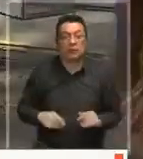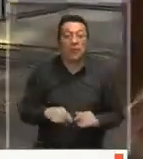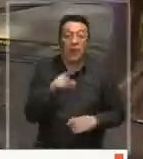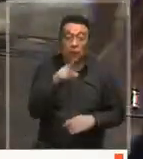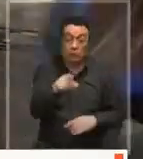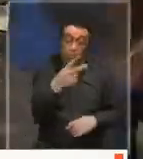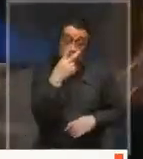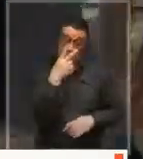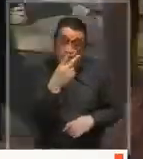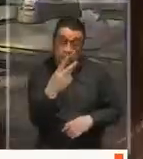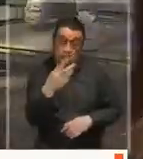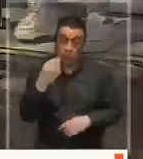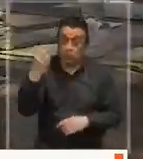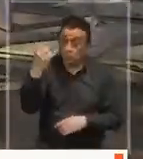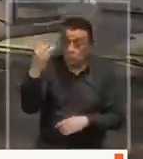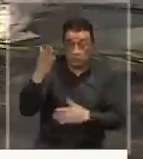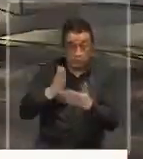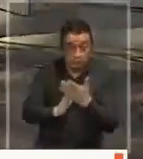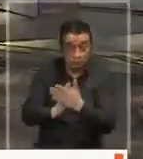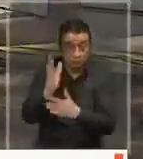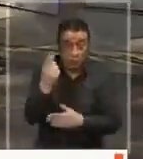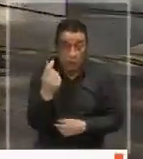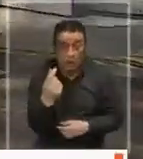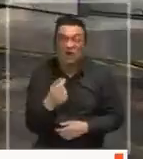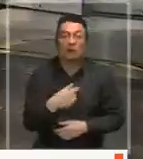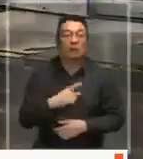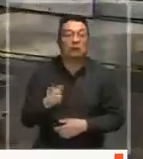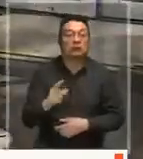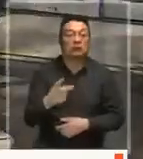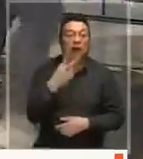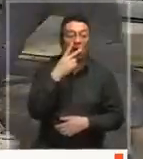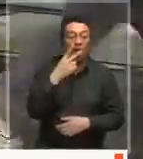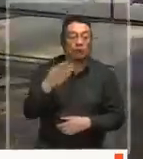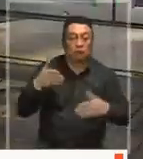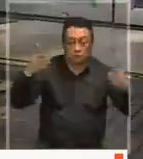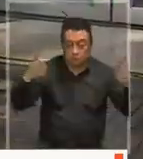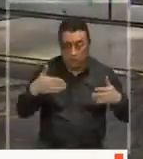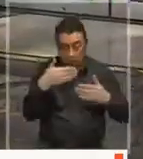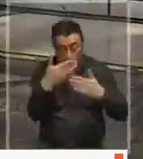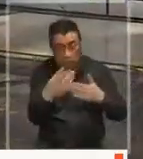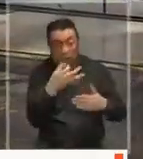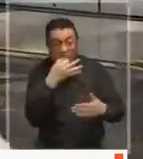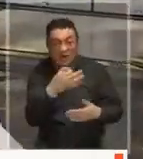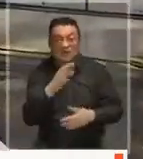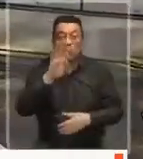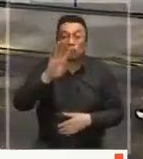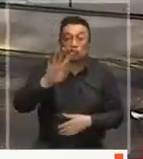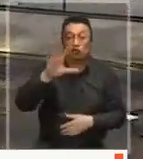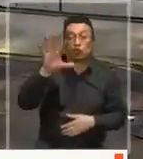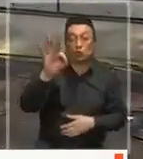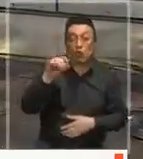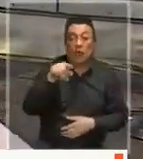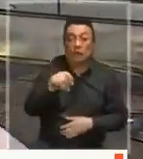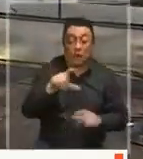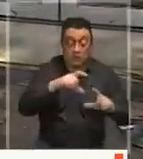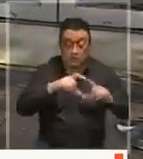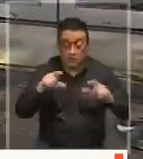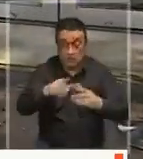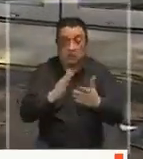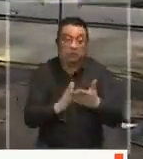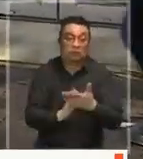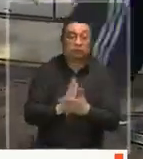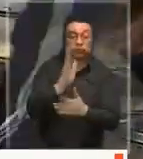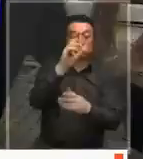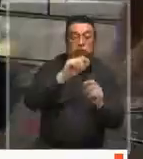se fija, por ejemplo, en la bajada de bandera? Bueno, los miro afuera que dice 450, la cantidad que